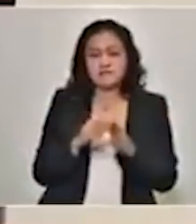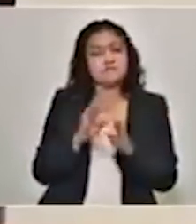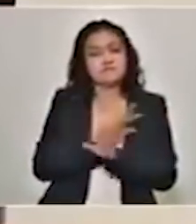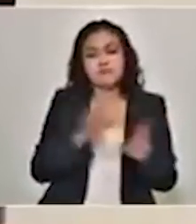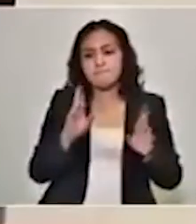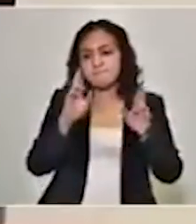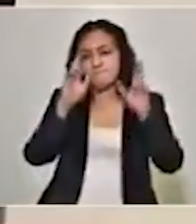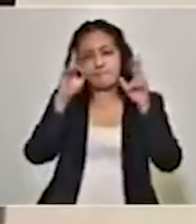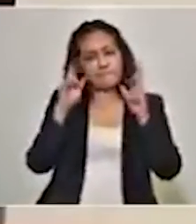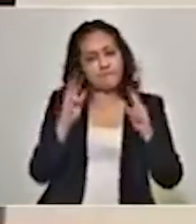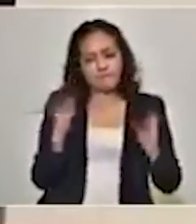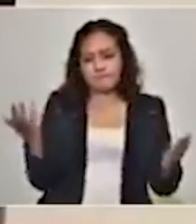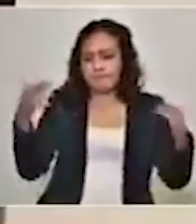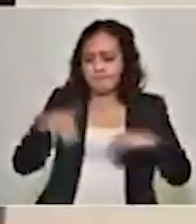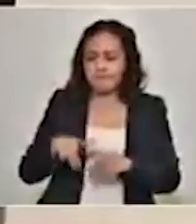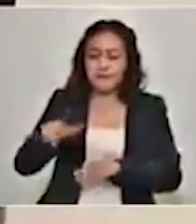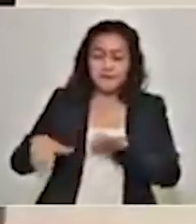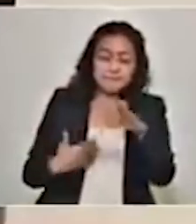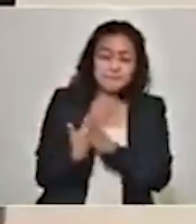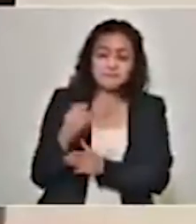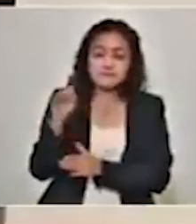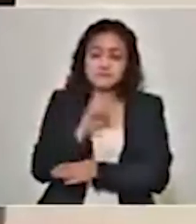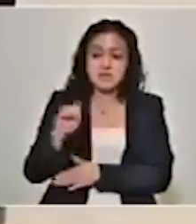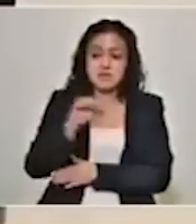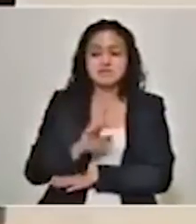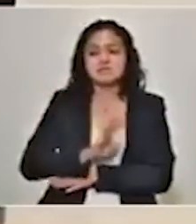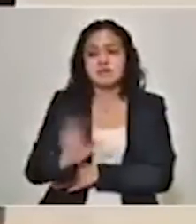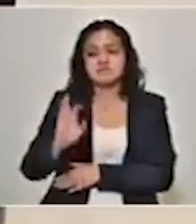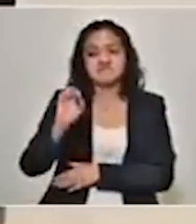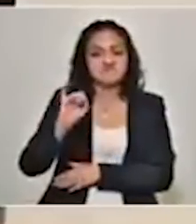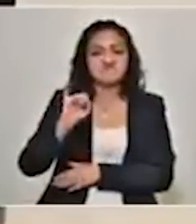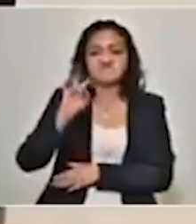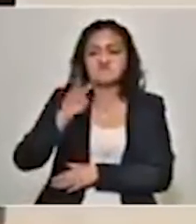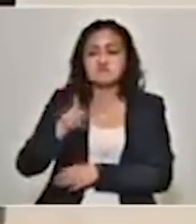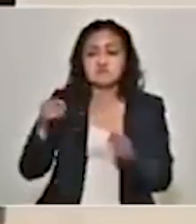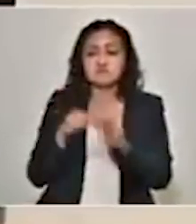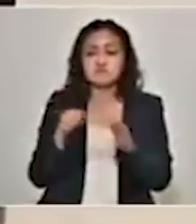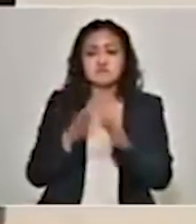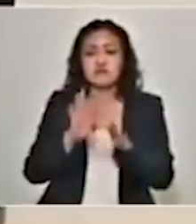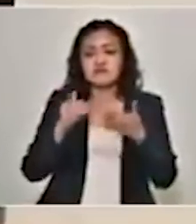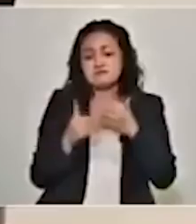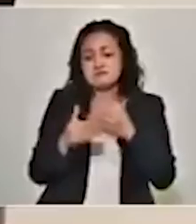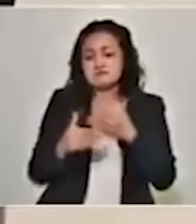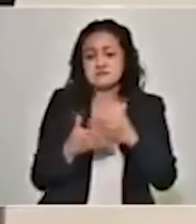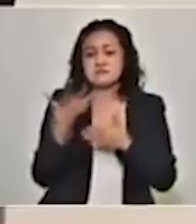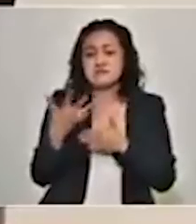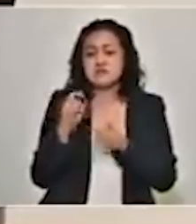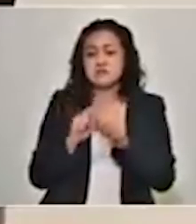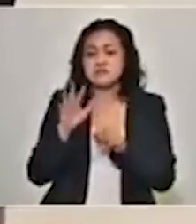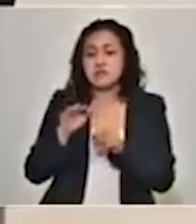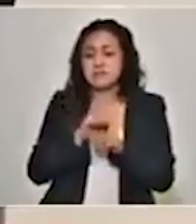finalmente caído eso se confirmó la mañana del sábado al día siguiente la casa de se encontraba en un volado de aproximadamente